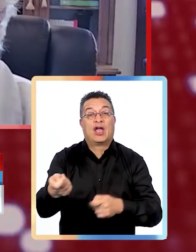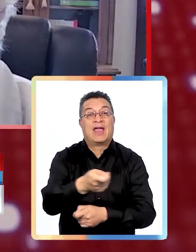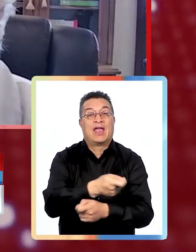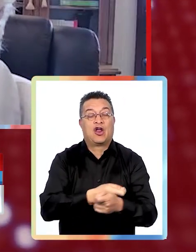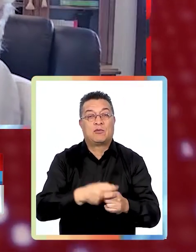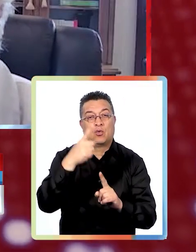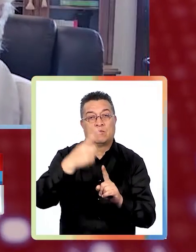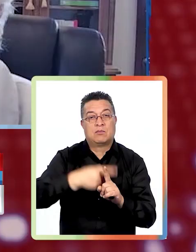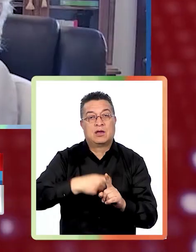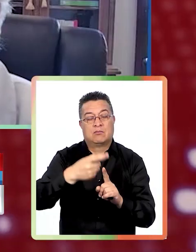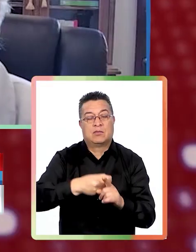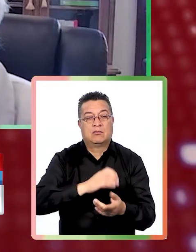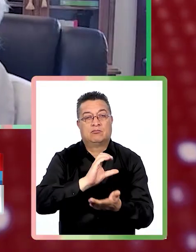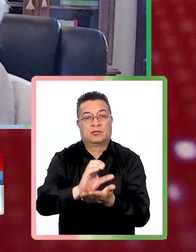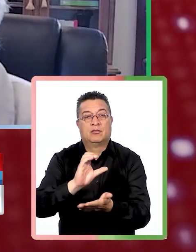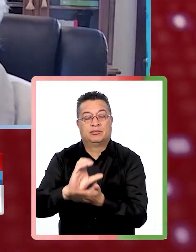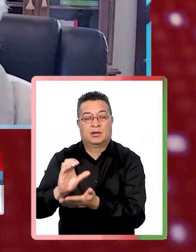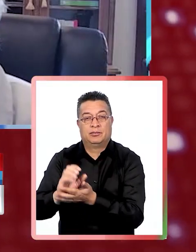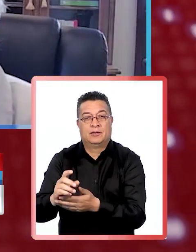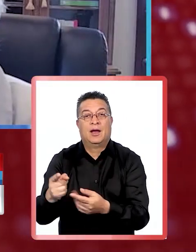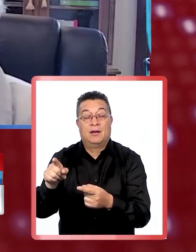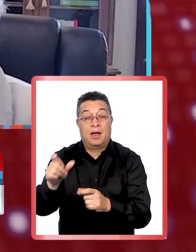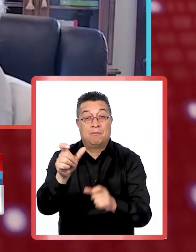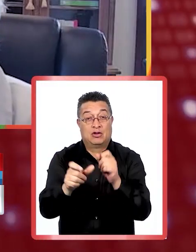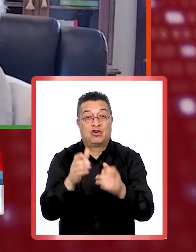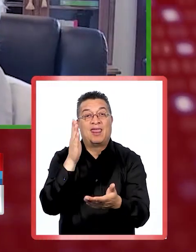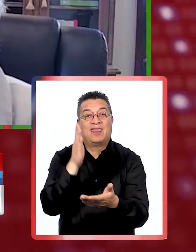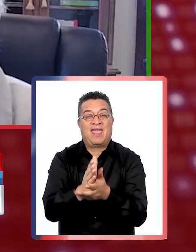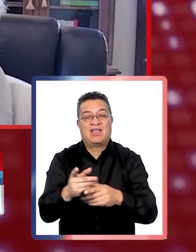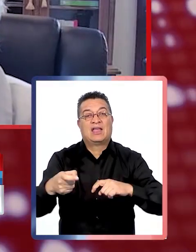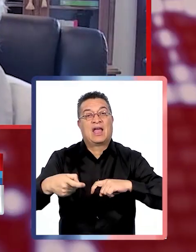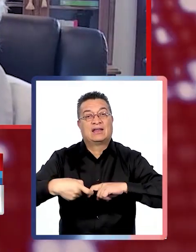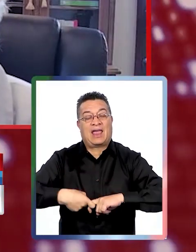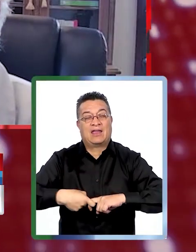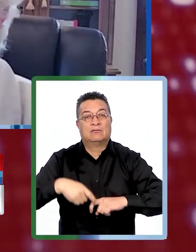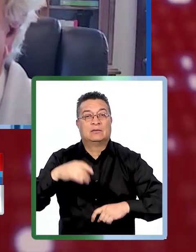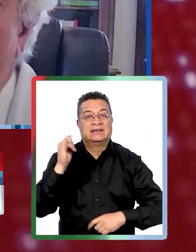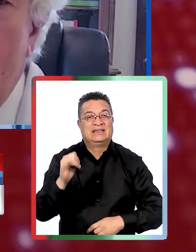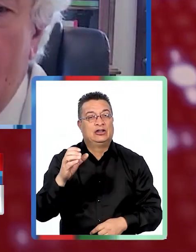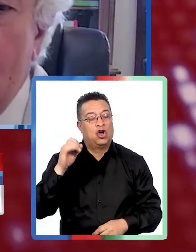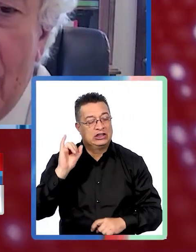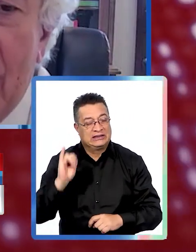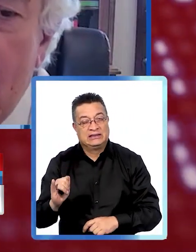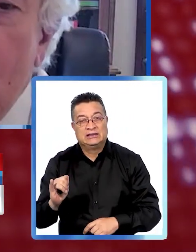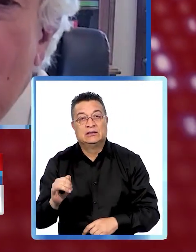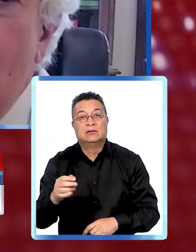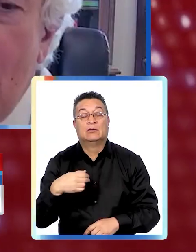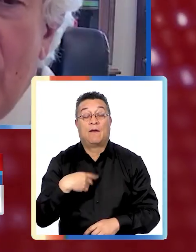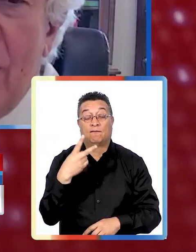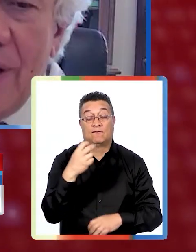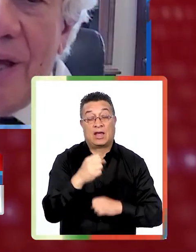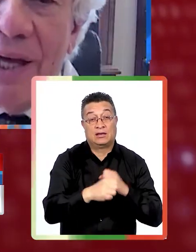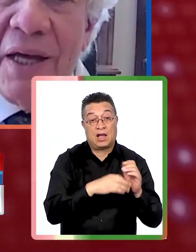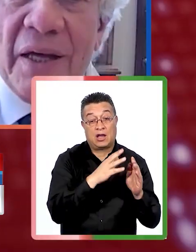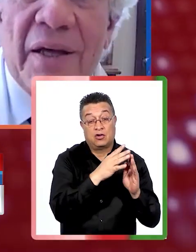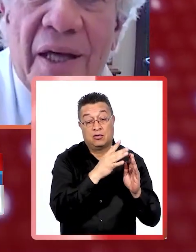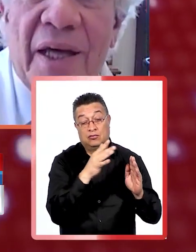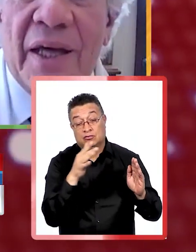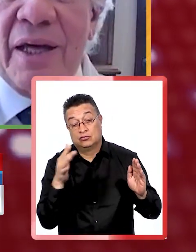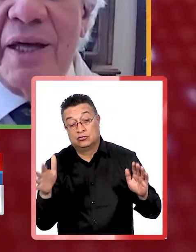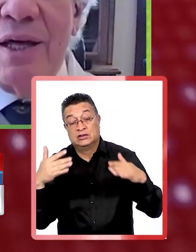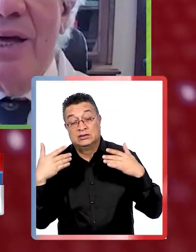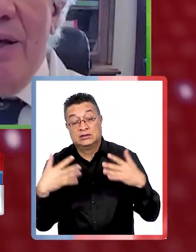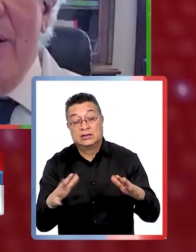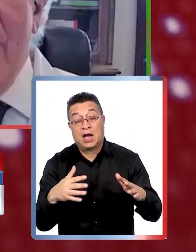beneficio económico cada mes a las parejas, pero estas personas tenían que estar casadas, sí o sí. Y tras 2 décadas de